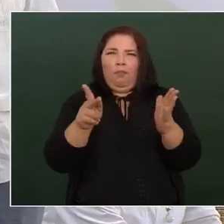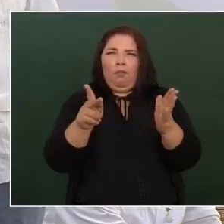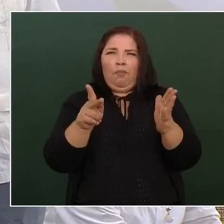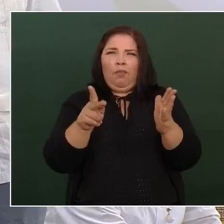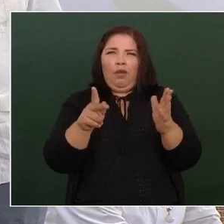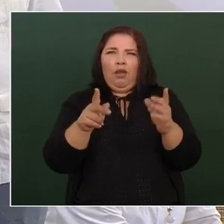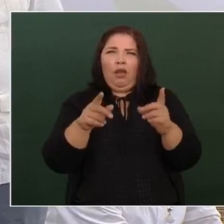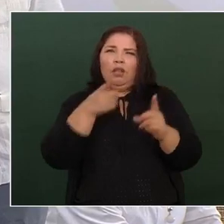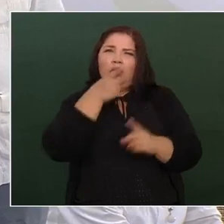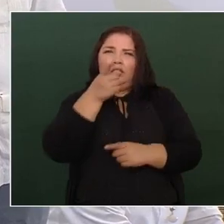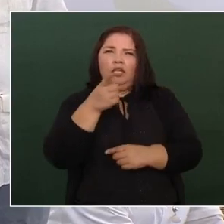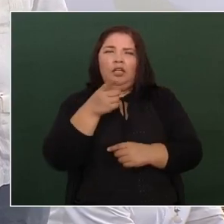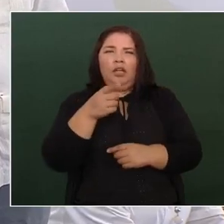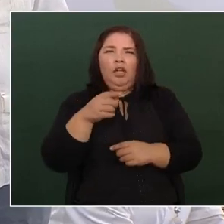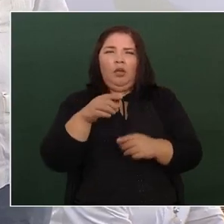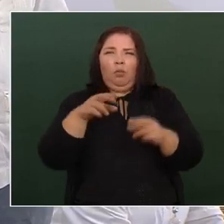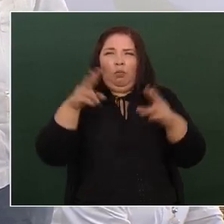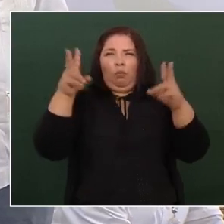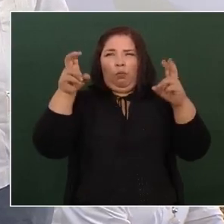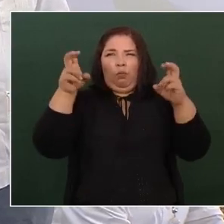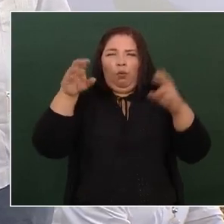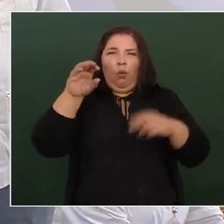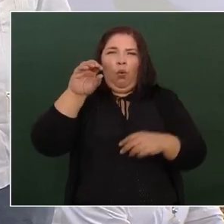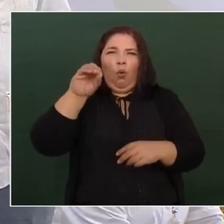el ojo parado.